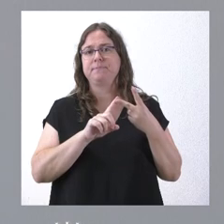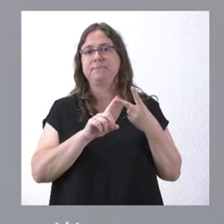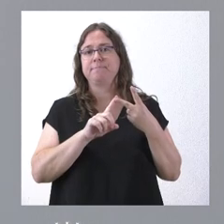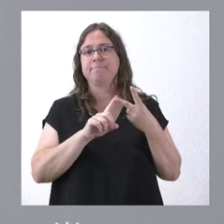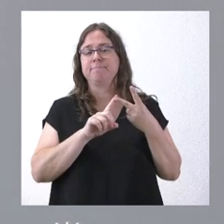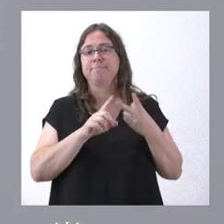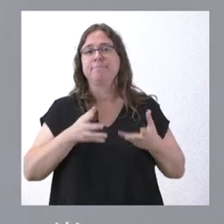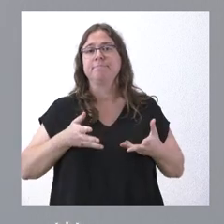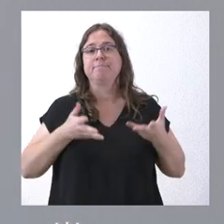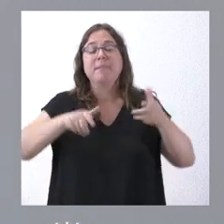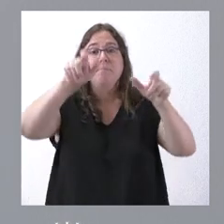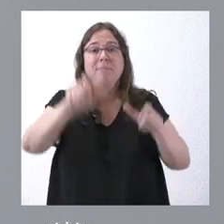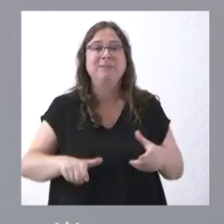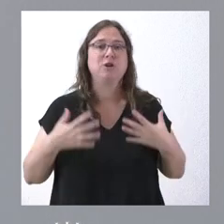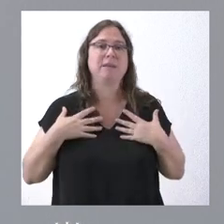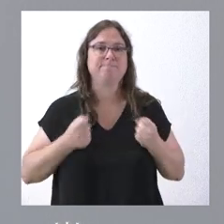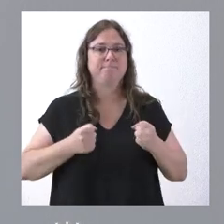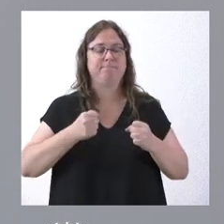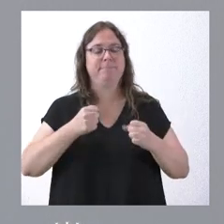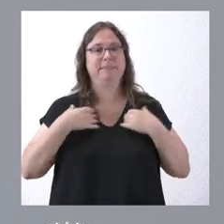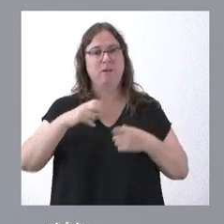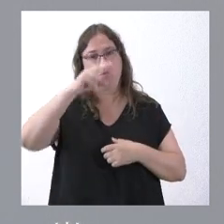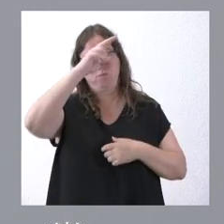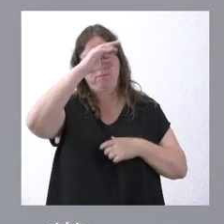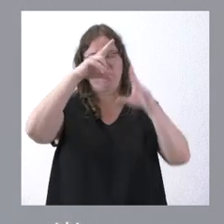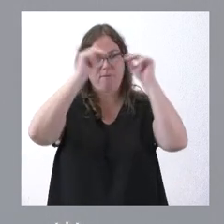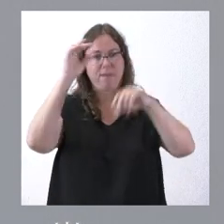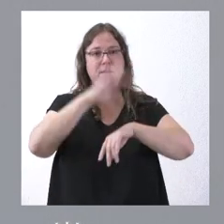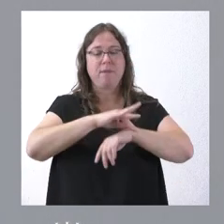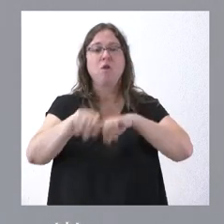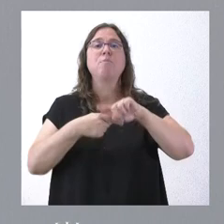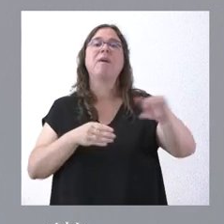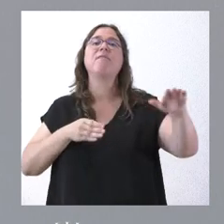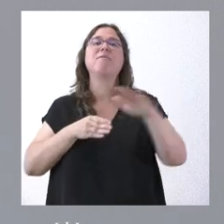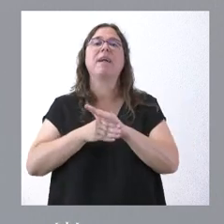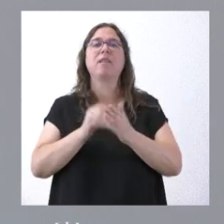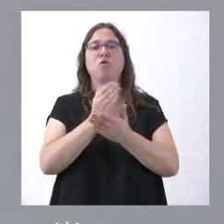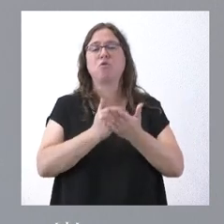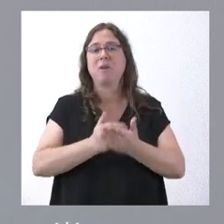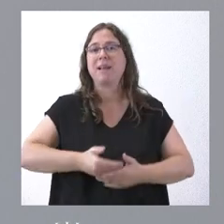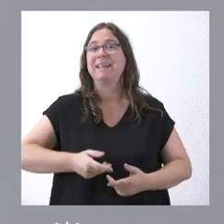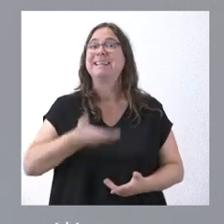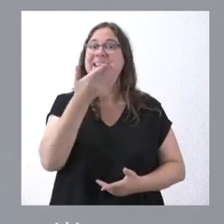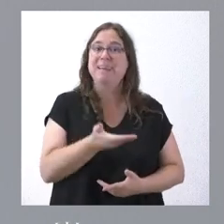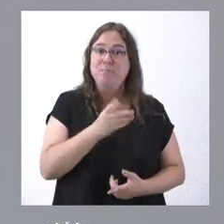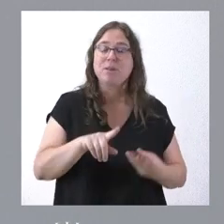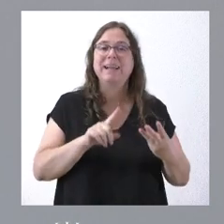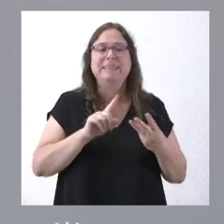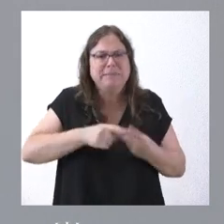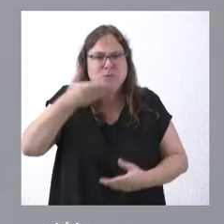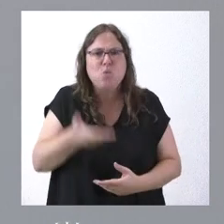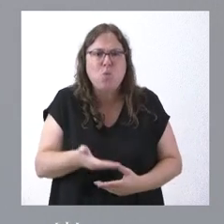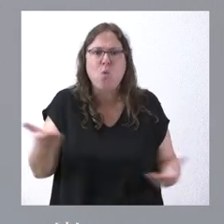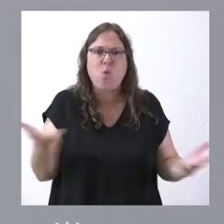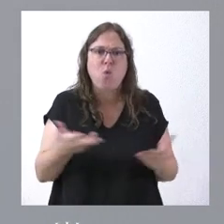disposición de profesionales sanitarios, estamos hablando de financiación autonómica. Y yo diría que, además de importantes, son urgentes. Al menos algunos de ellos